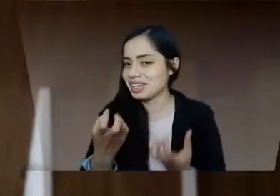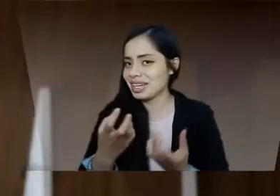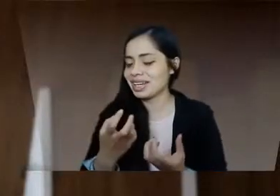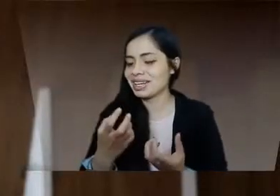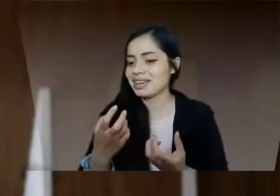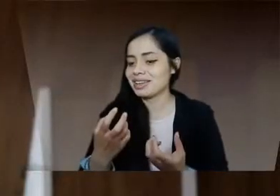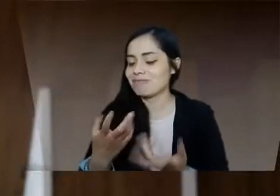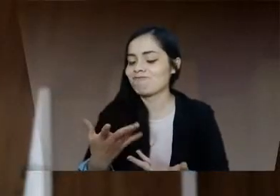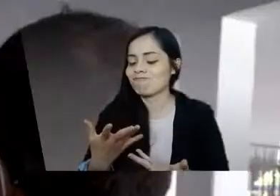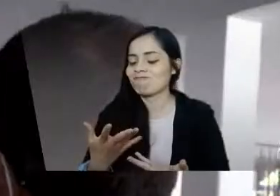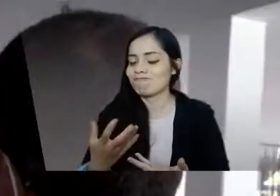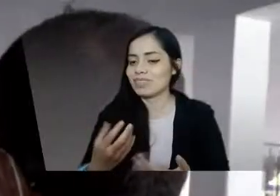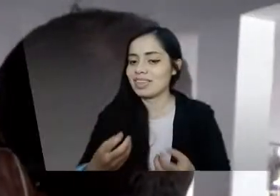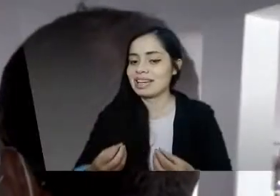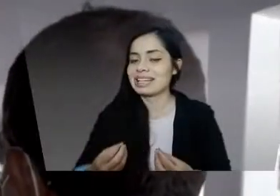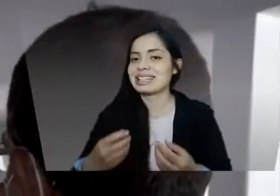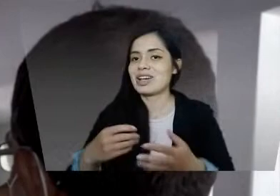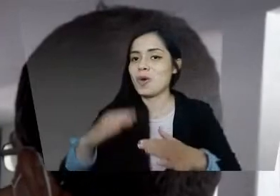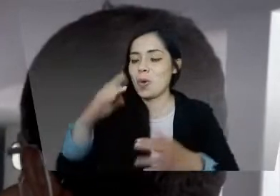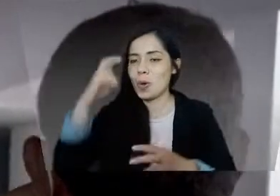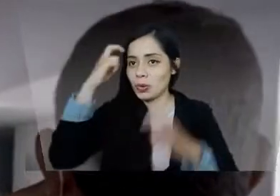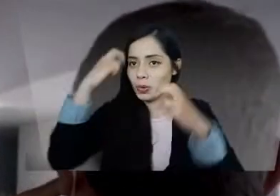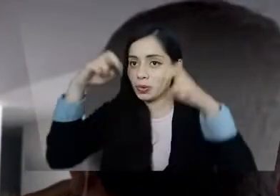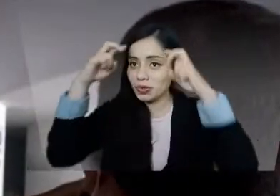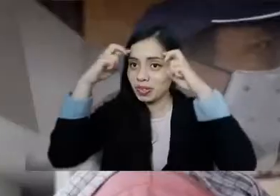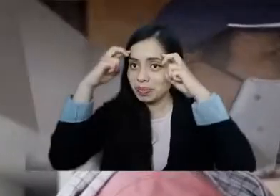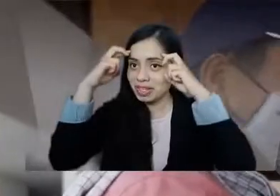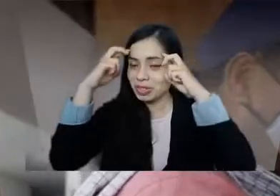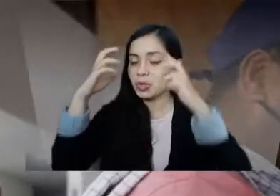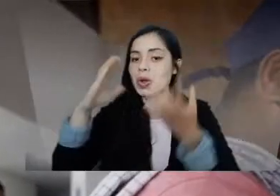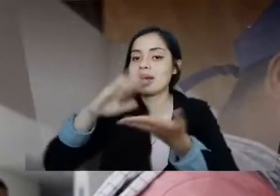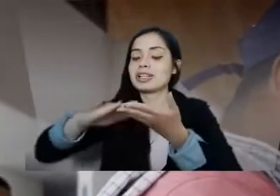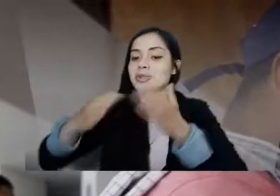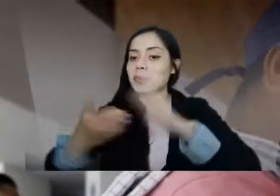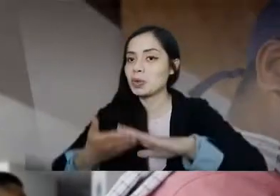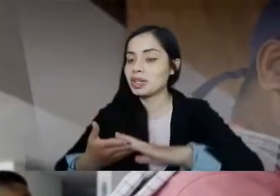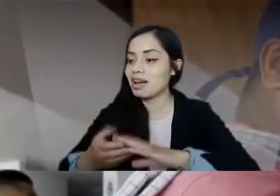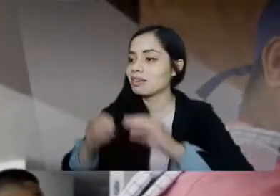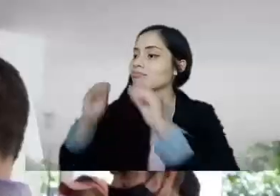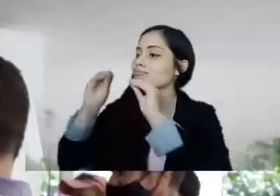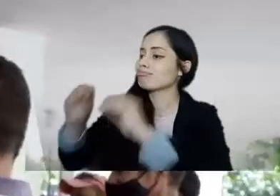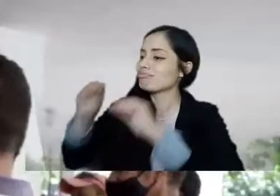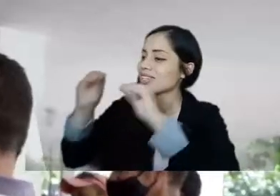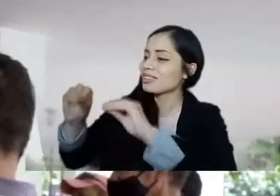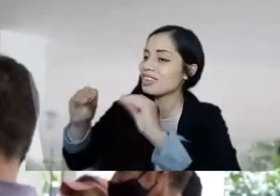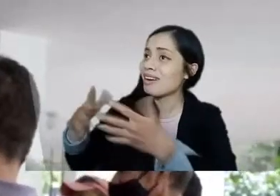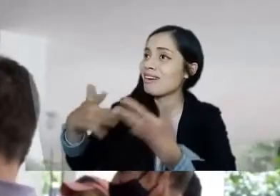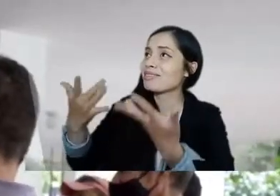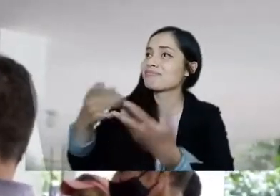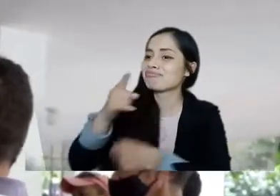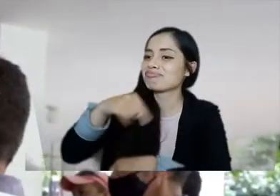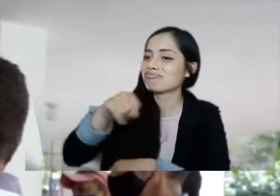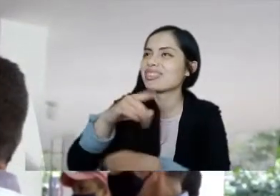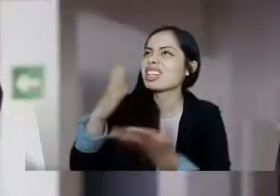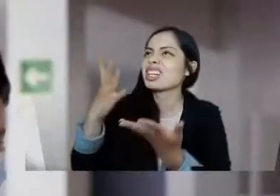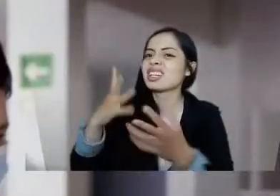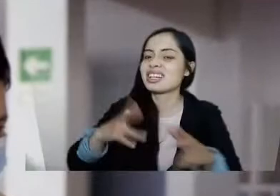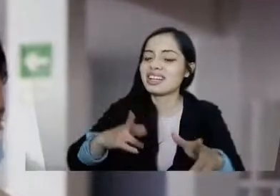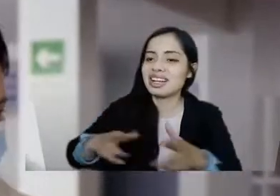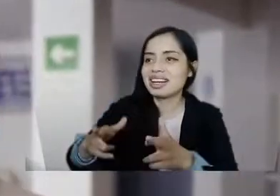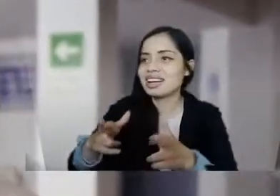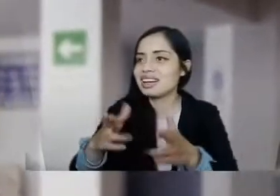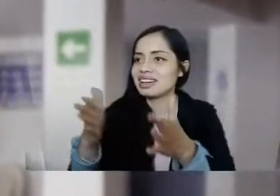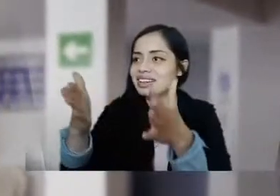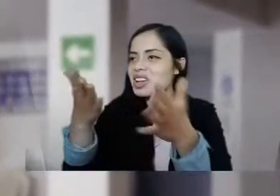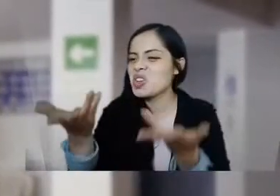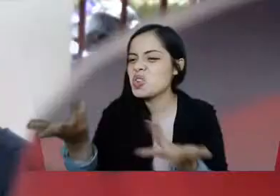que de otra forma no sabríamos, que responden también a los contextos. Acá el río es súper importante, por eso quisimos hacer un trabajo con el Museo del Río y